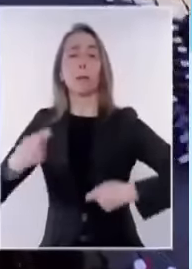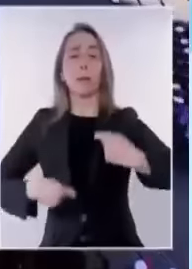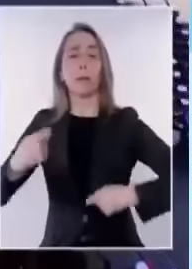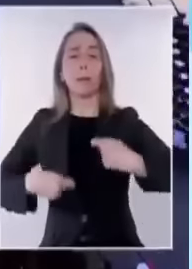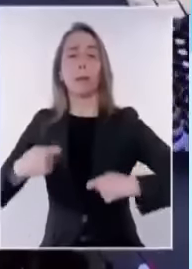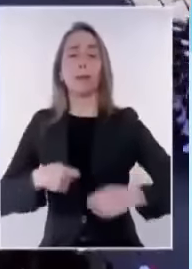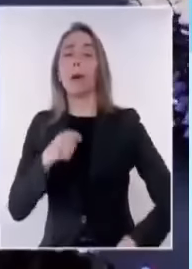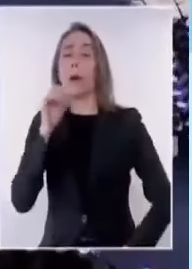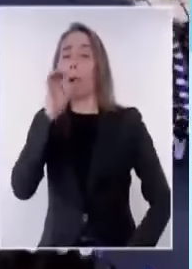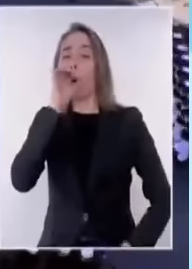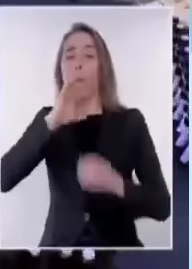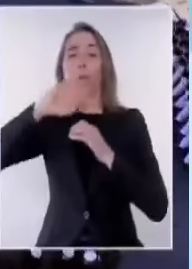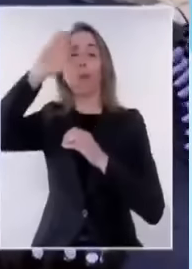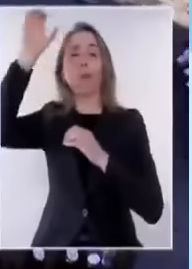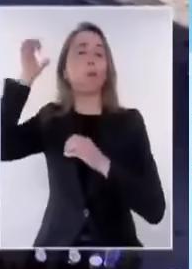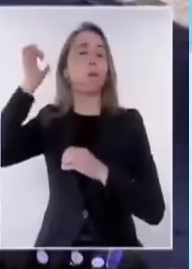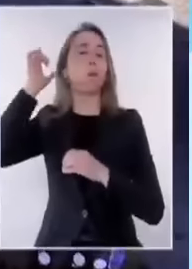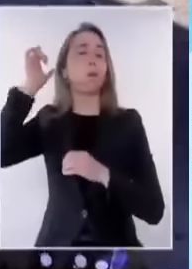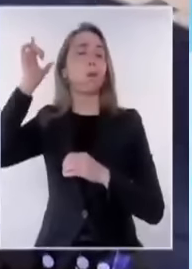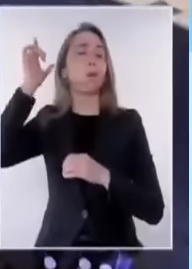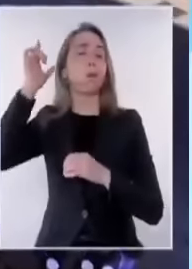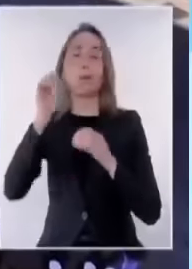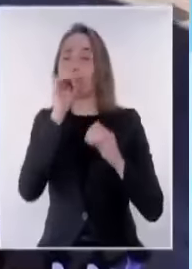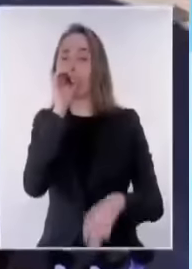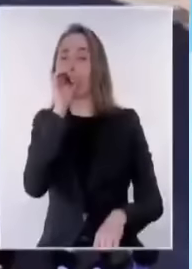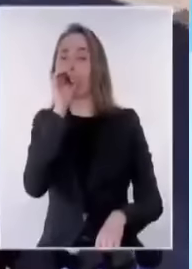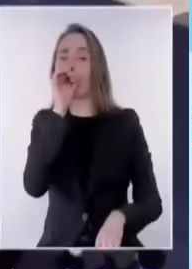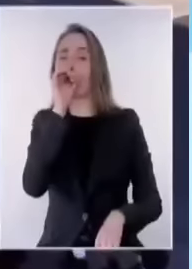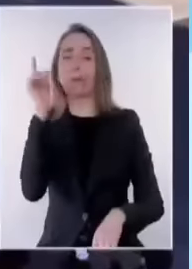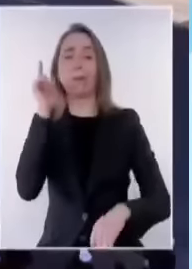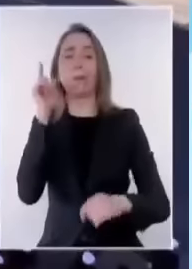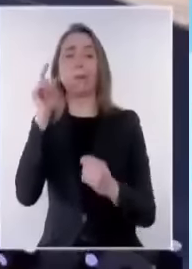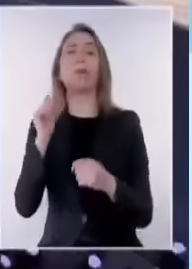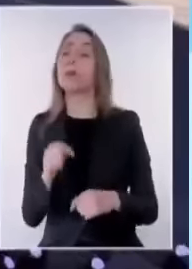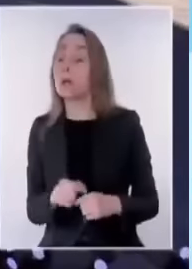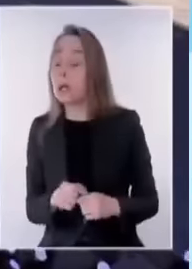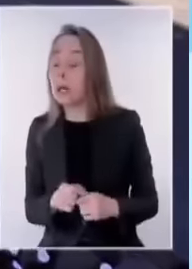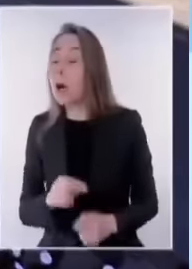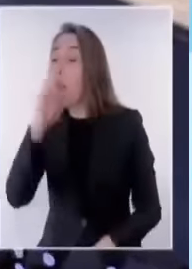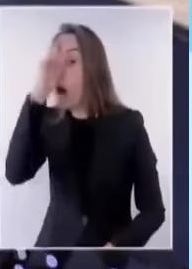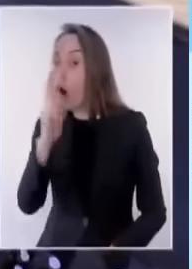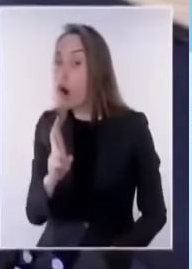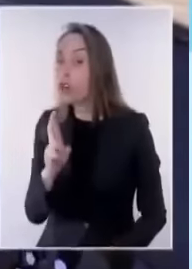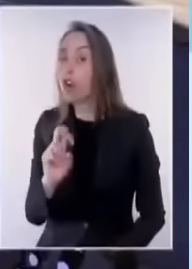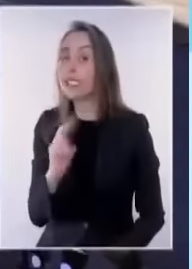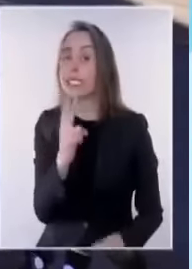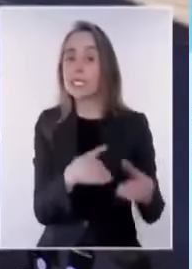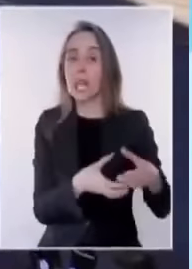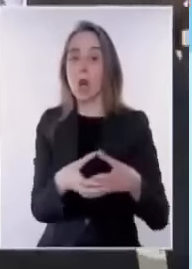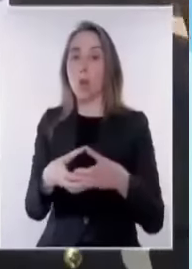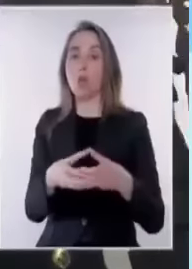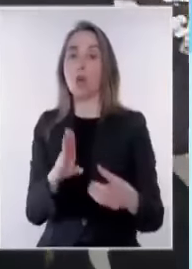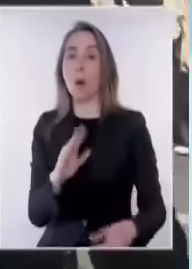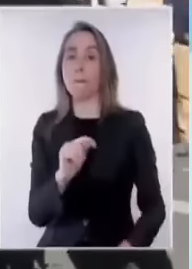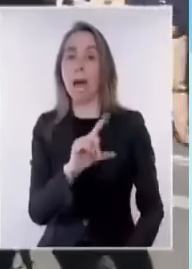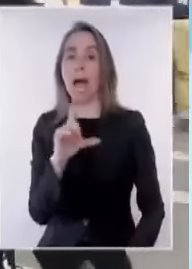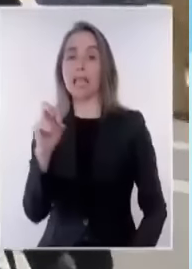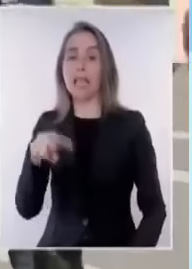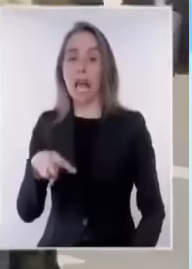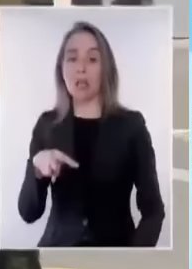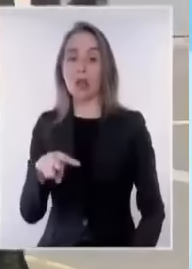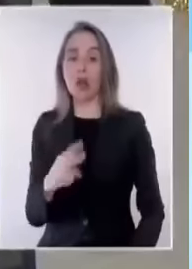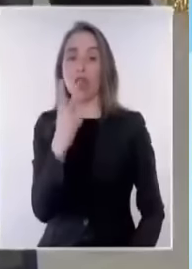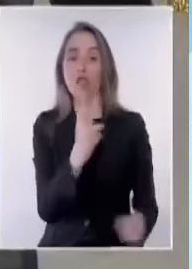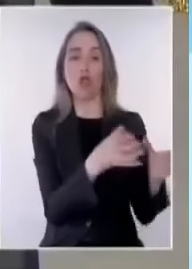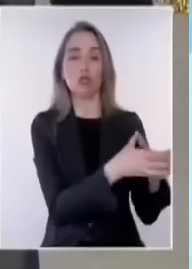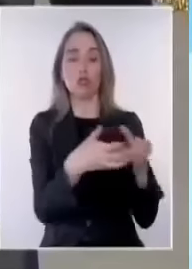Hermosura, miren, todo planeado, todo bien organizado, los desfiles. Tomas artísticas, ¿no? Que te dan orgullo